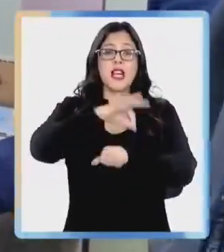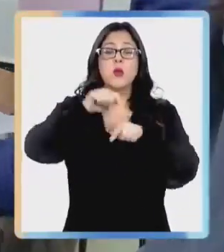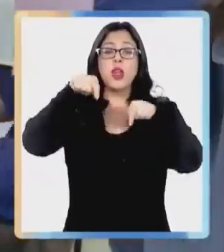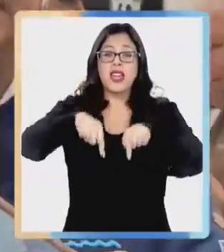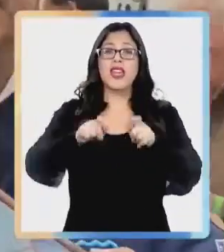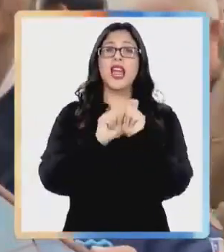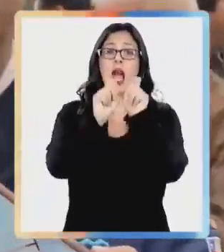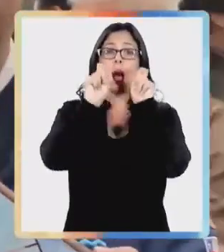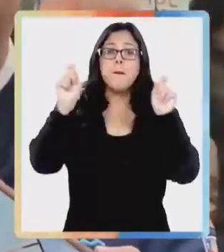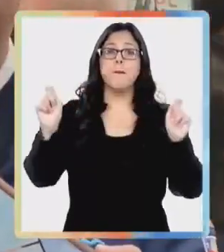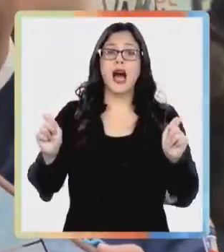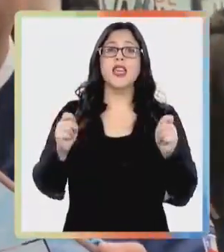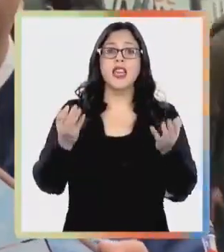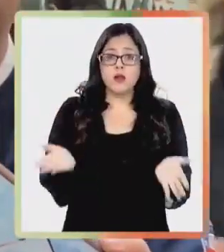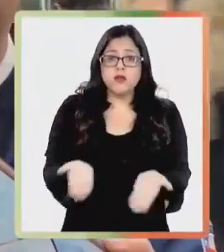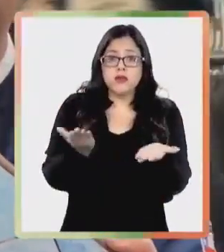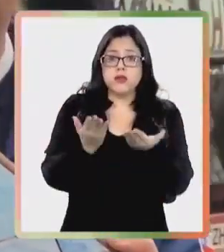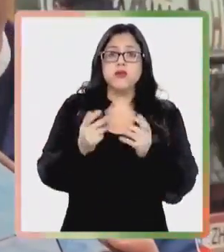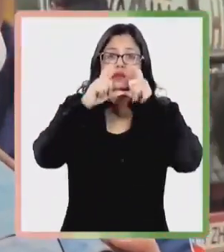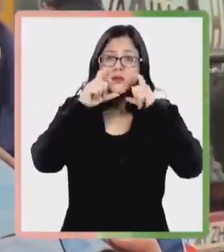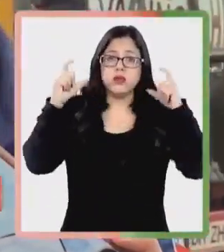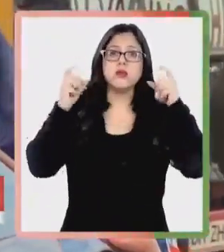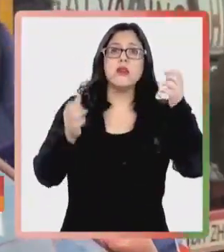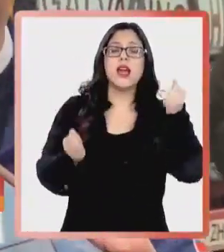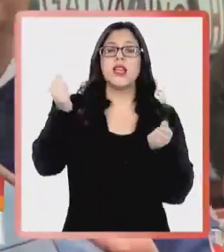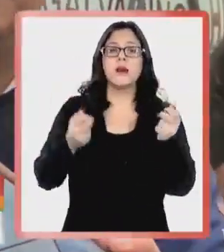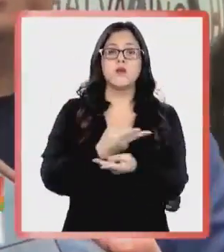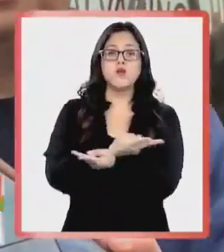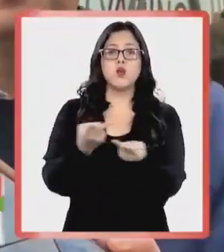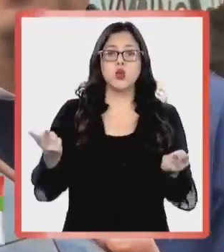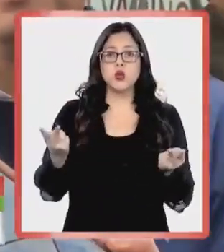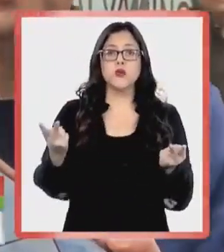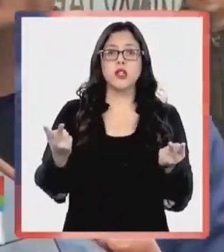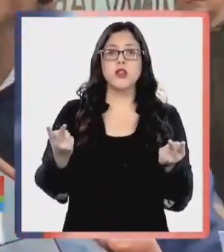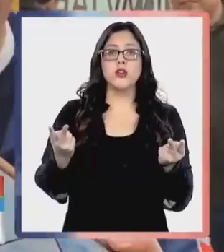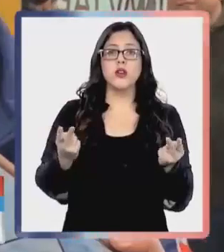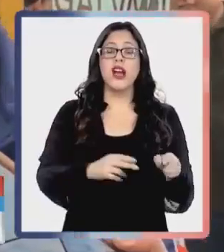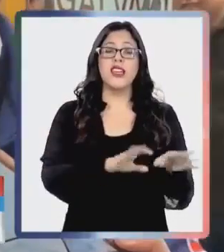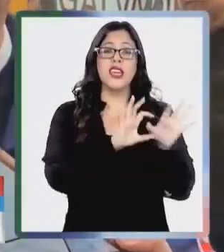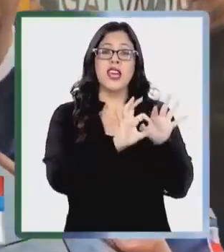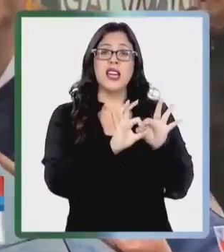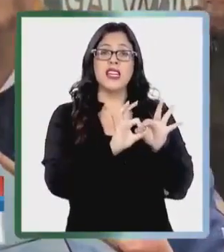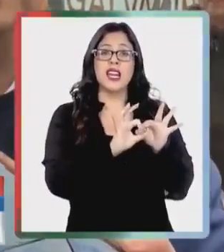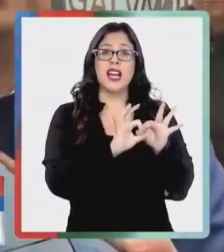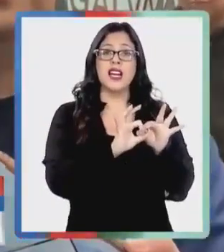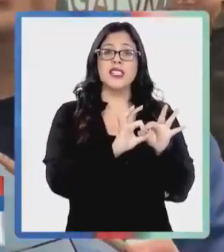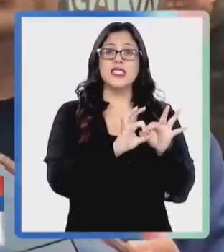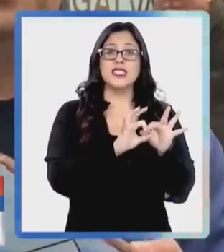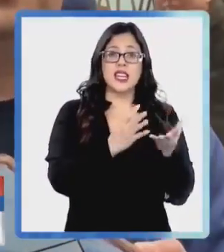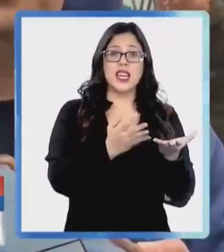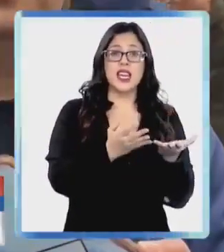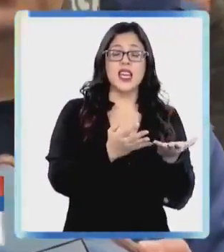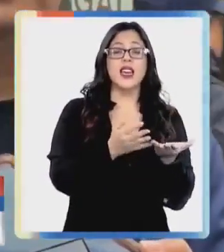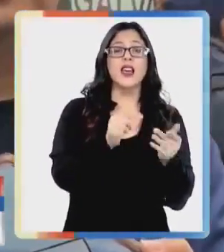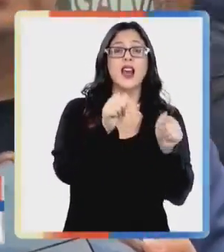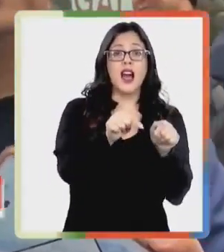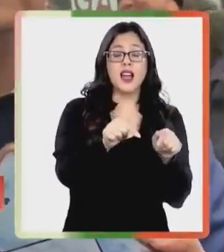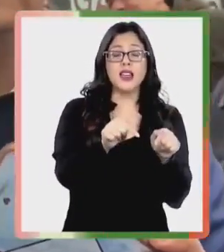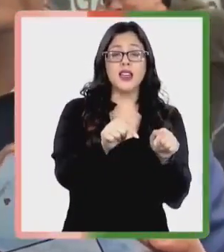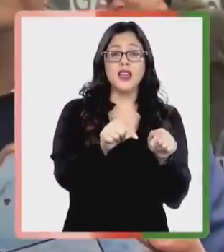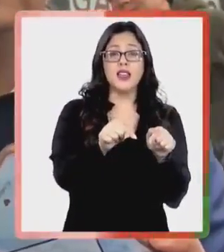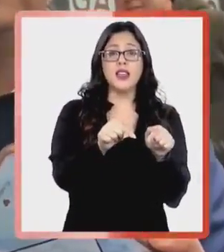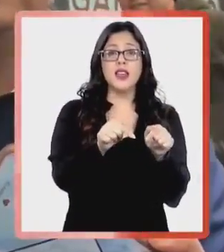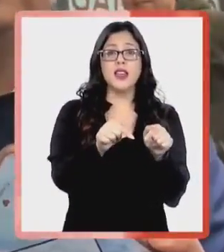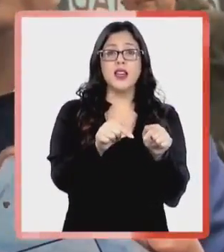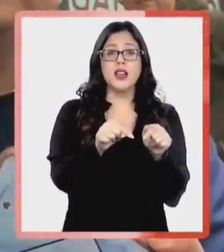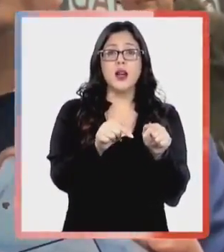para incentivar el uso de la mascarilla en el transporte público. Gracias acá al privado, que debemos agradecer por